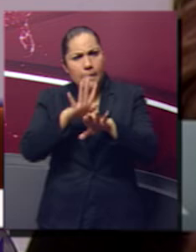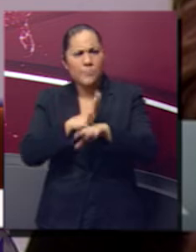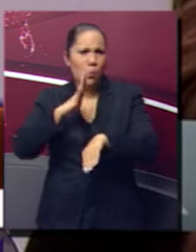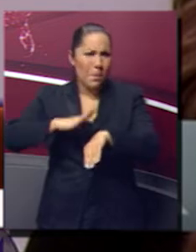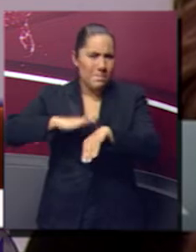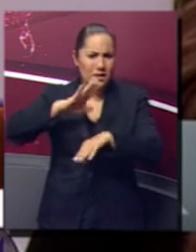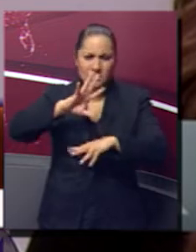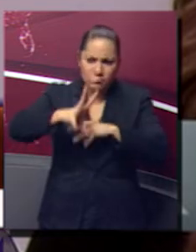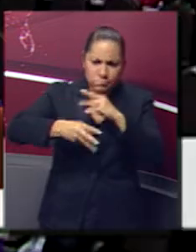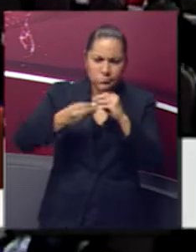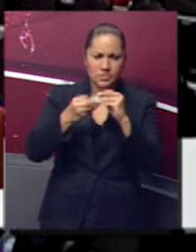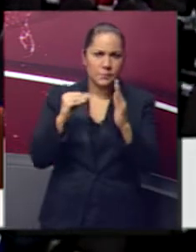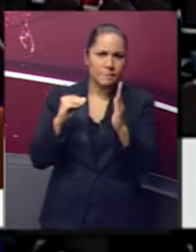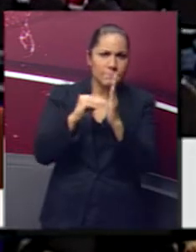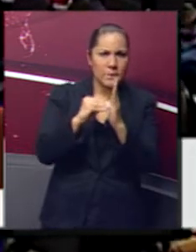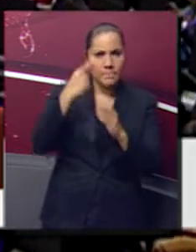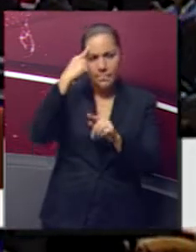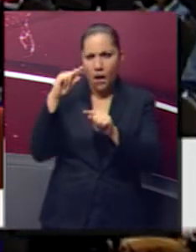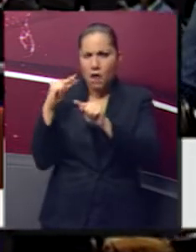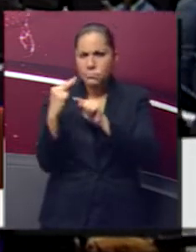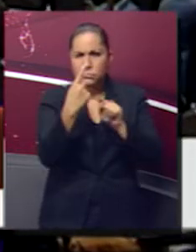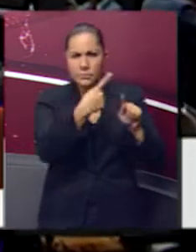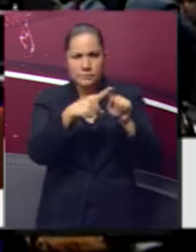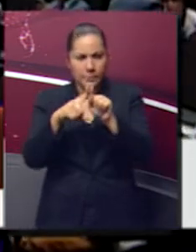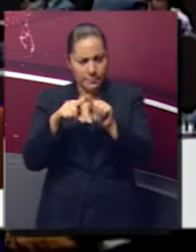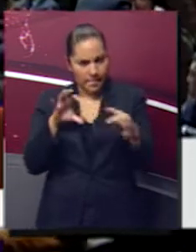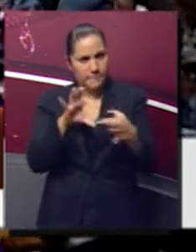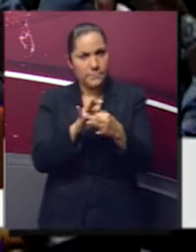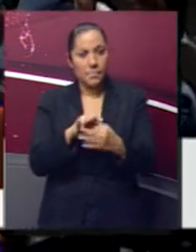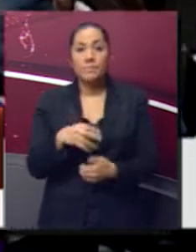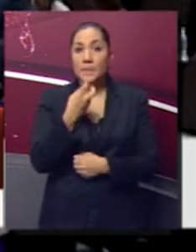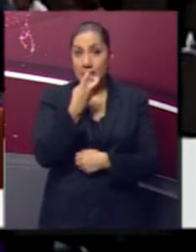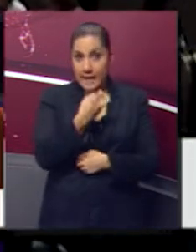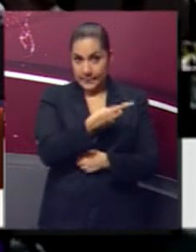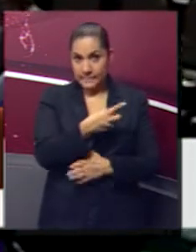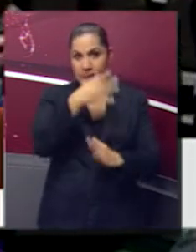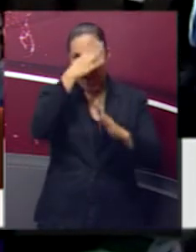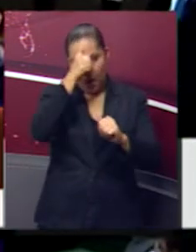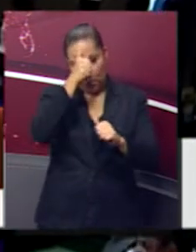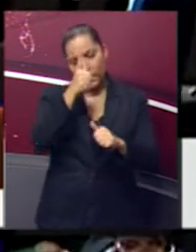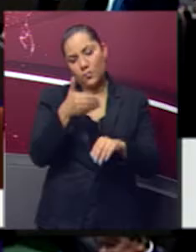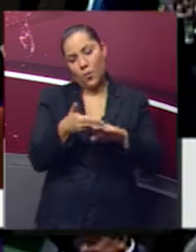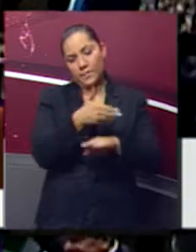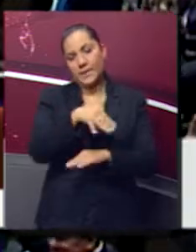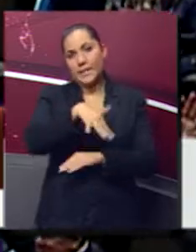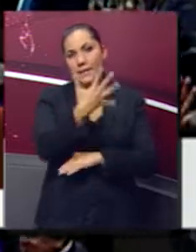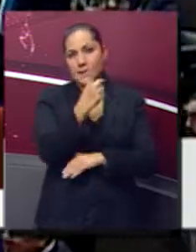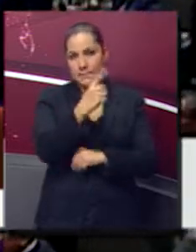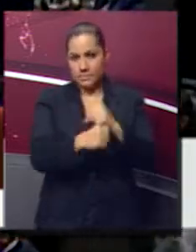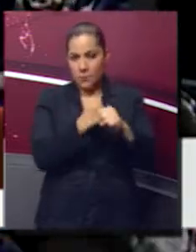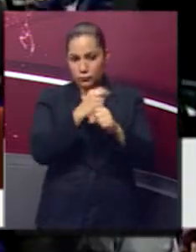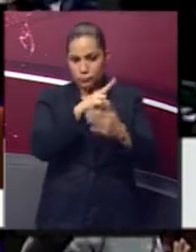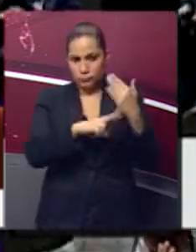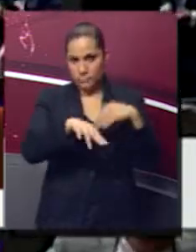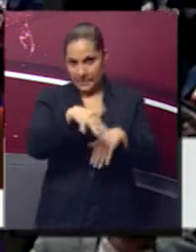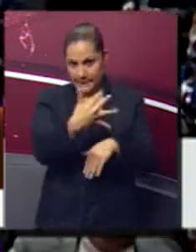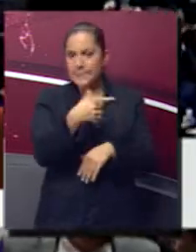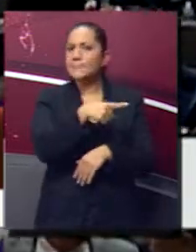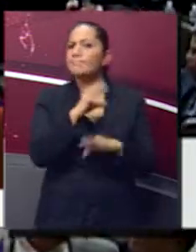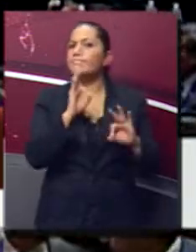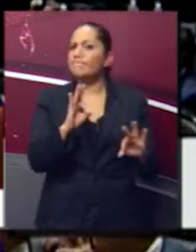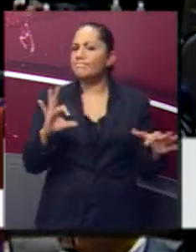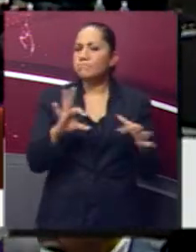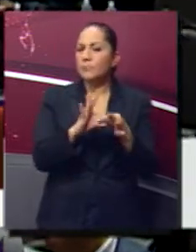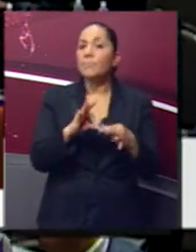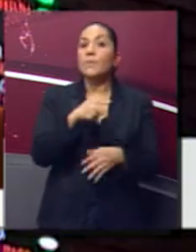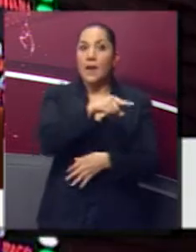los puntos de vista. De esta manera se dio cumplimiento al acuerdo avalado en la sesión del 15 de diciembre del año 2015, donde se estableció que